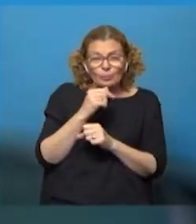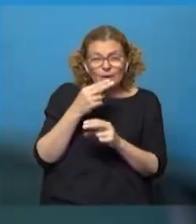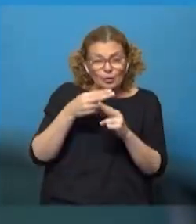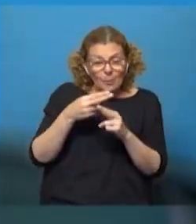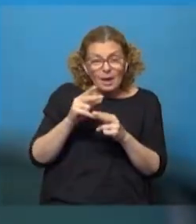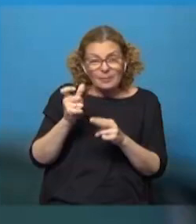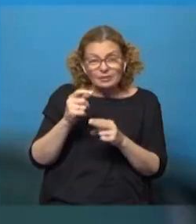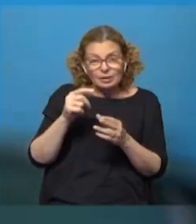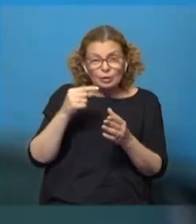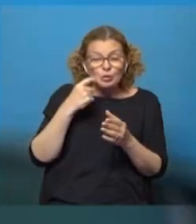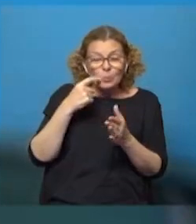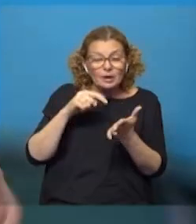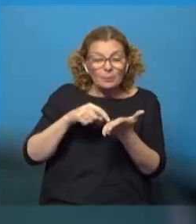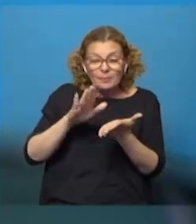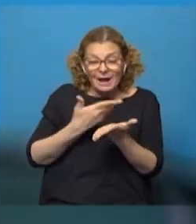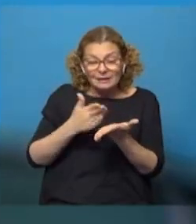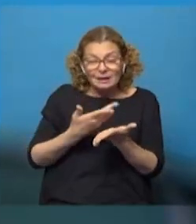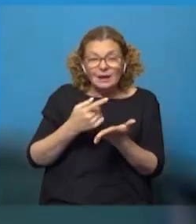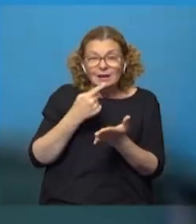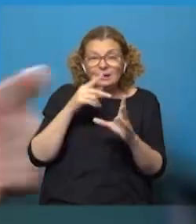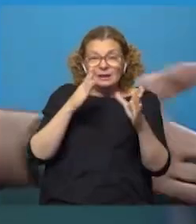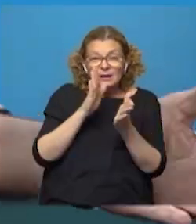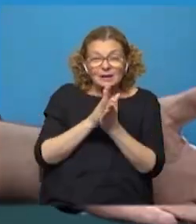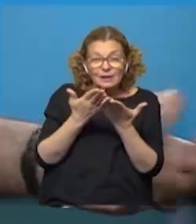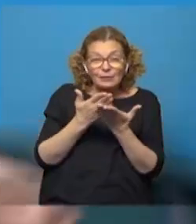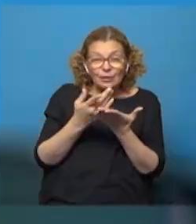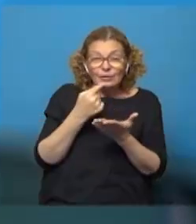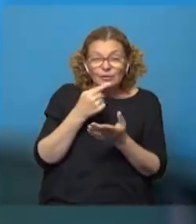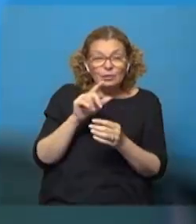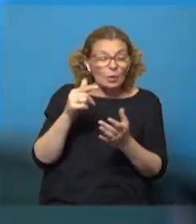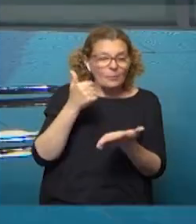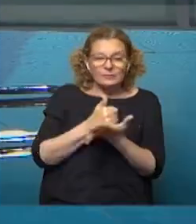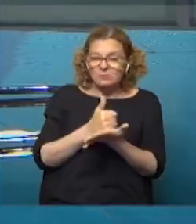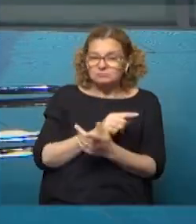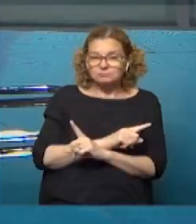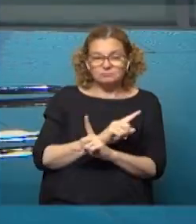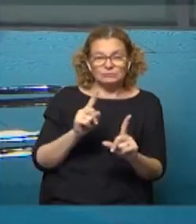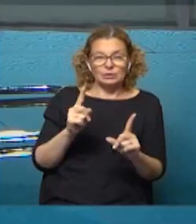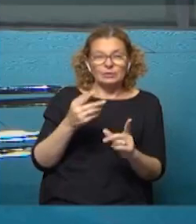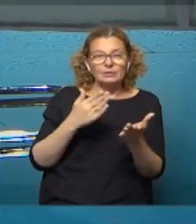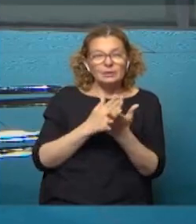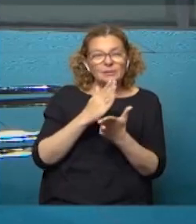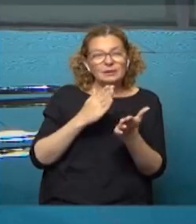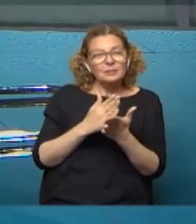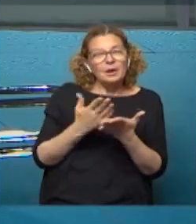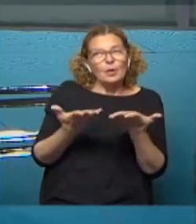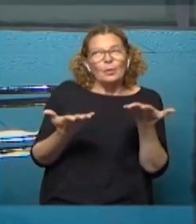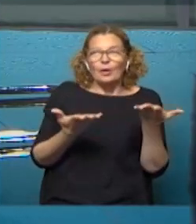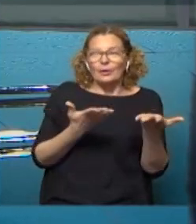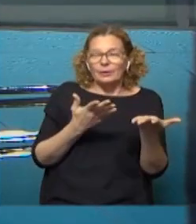dental en tal página en su libro tanto dice tal cosa y eso no aparece Entonces siempre hay una especie como